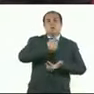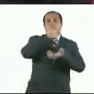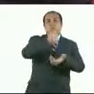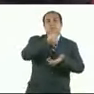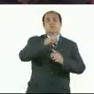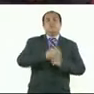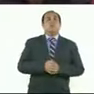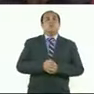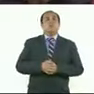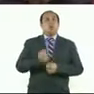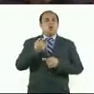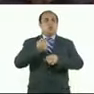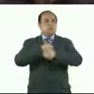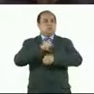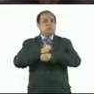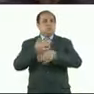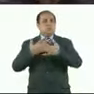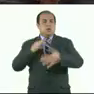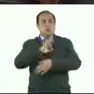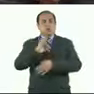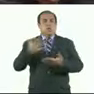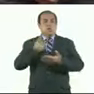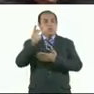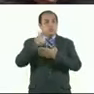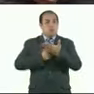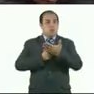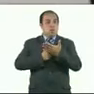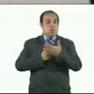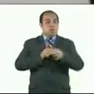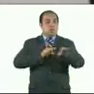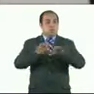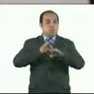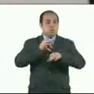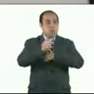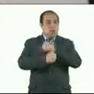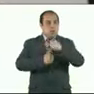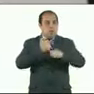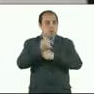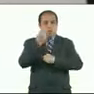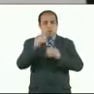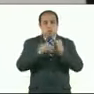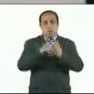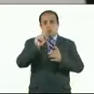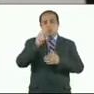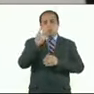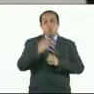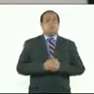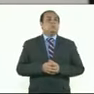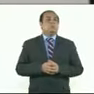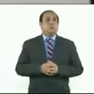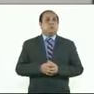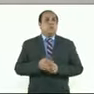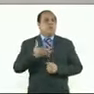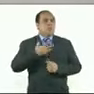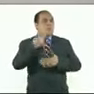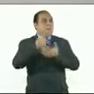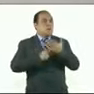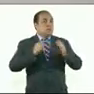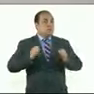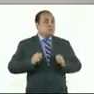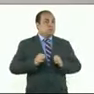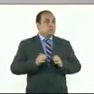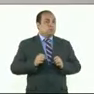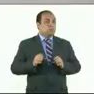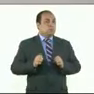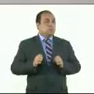su programa operativo anual 2022. Y preguntarle en ese sentido, ¿vienen programas emergentes a